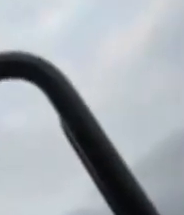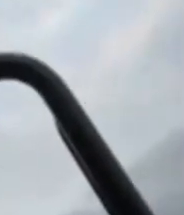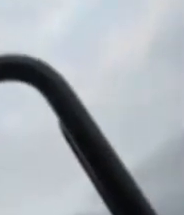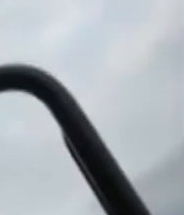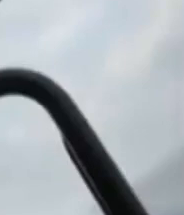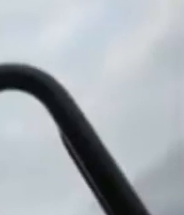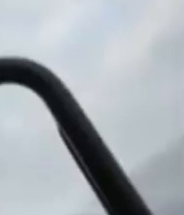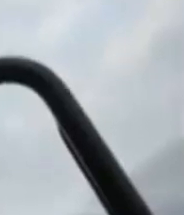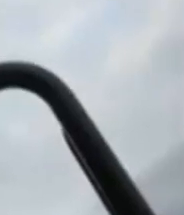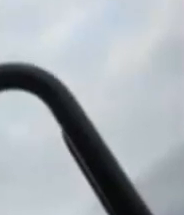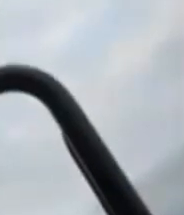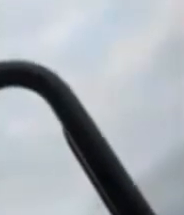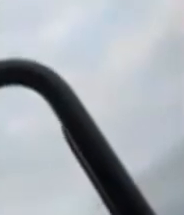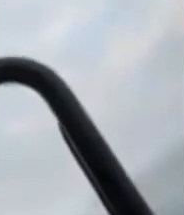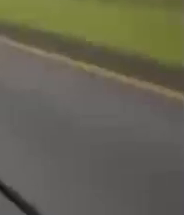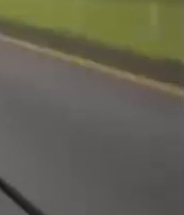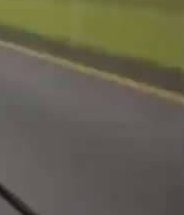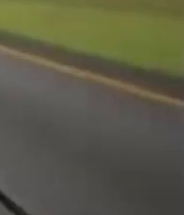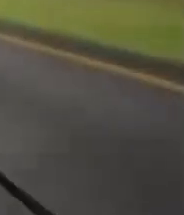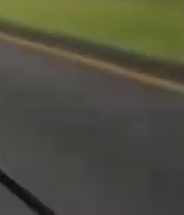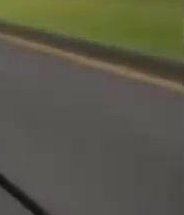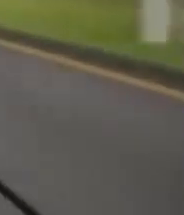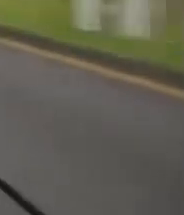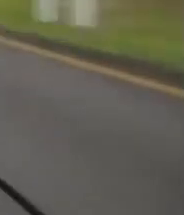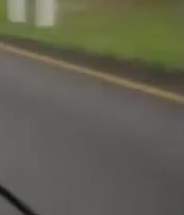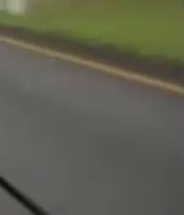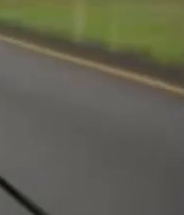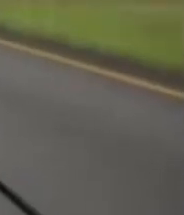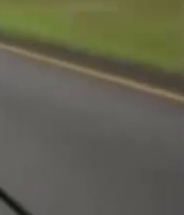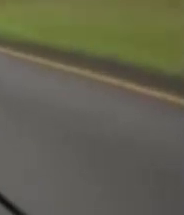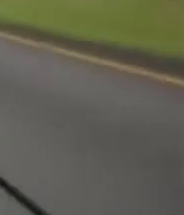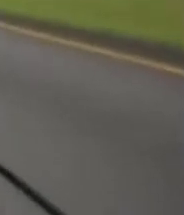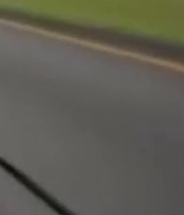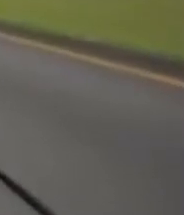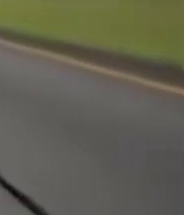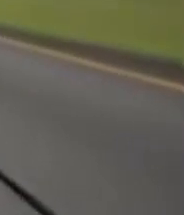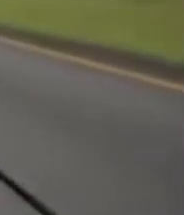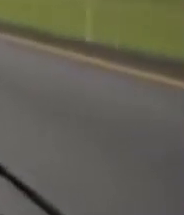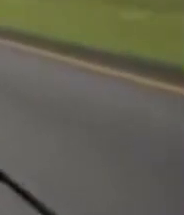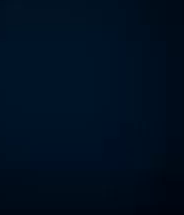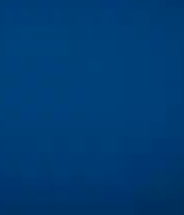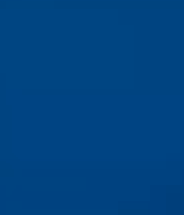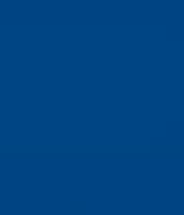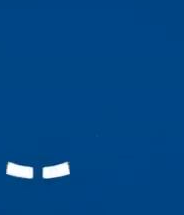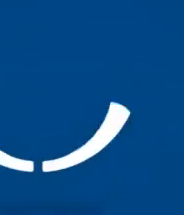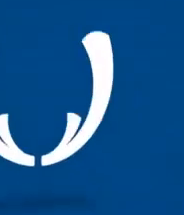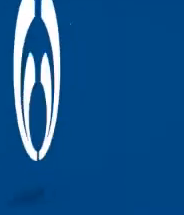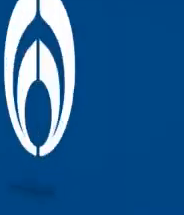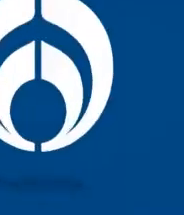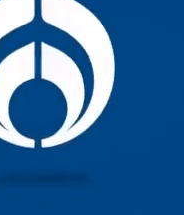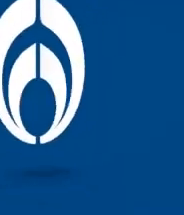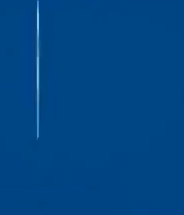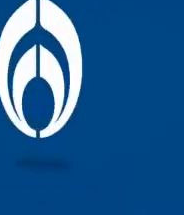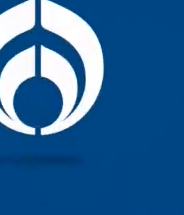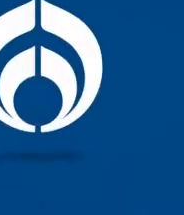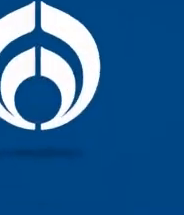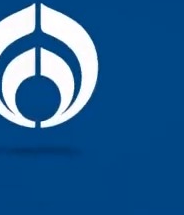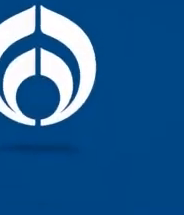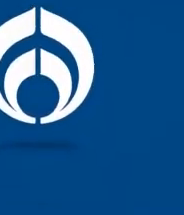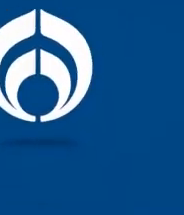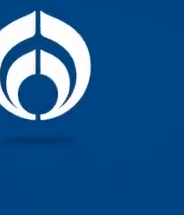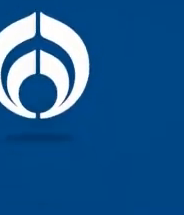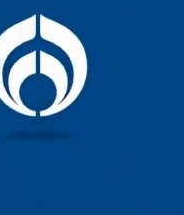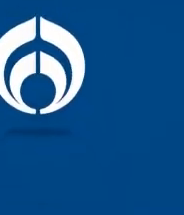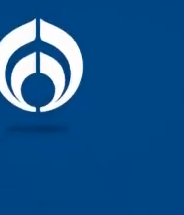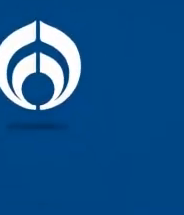ustedes, para todo el equipo de Radio Fórmula, y nos vemos puntualmente el próximo martes. Así será. Muchísimas gracias. Esta fue una producción